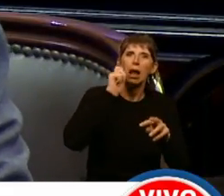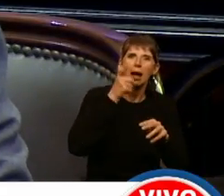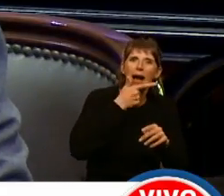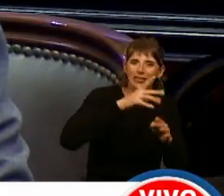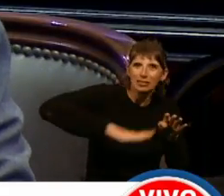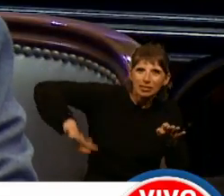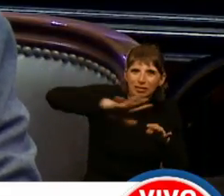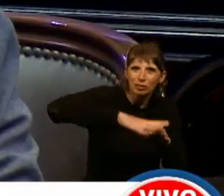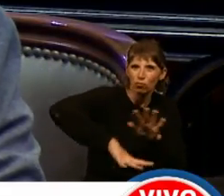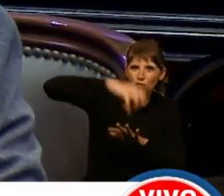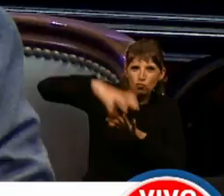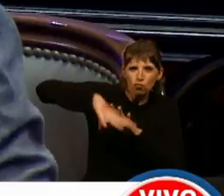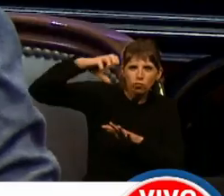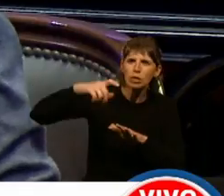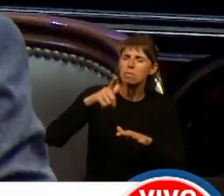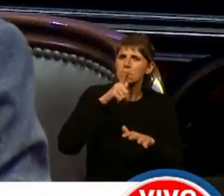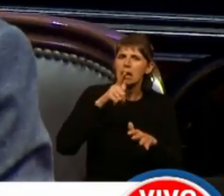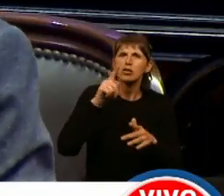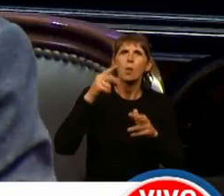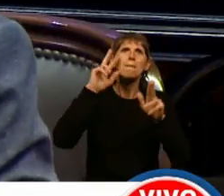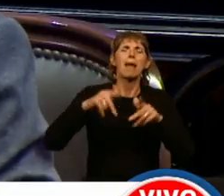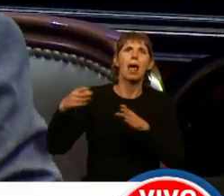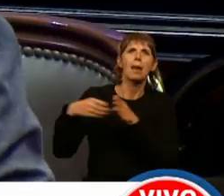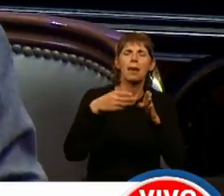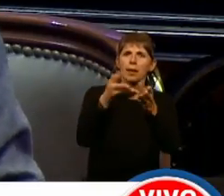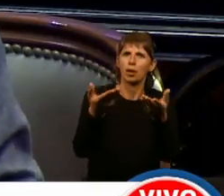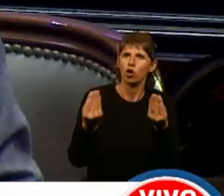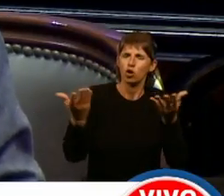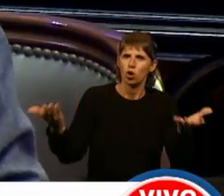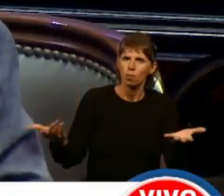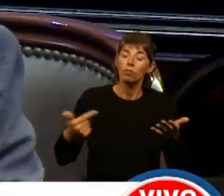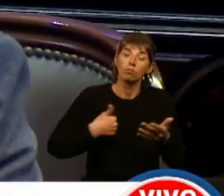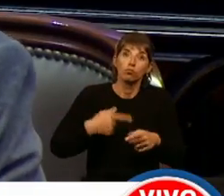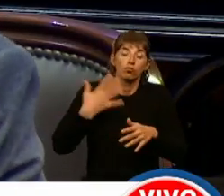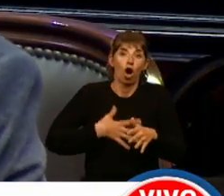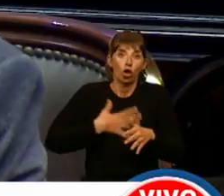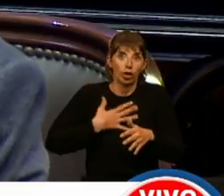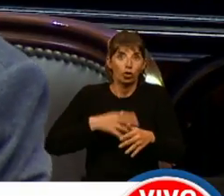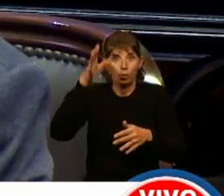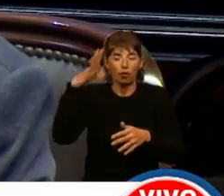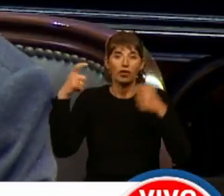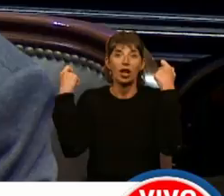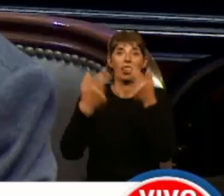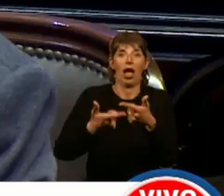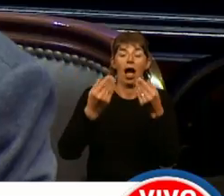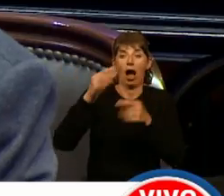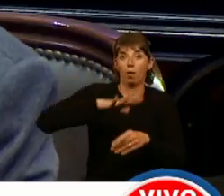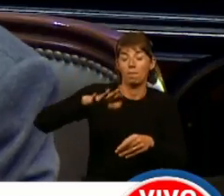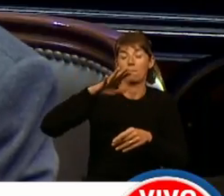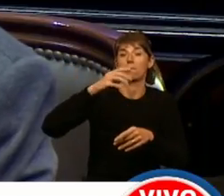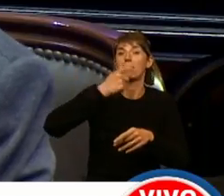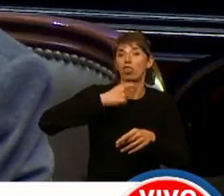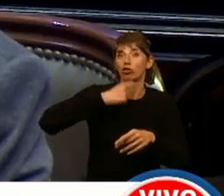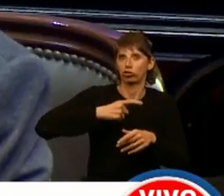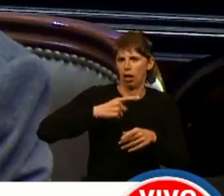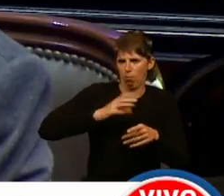rumbo celebro que avancemos y en un reclamo histórico de los mendocinos y espero que se pueda solucionar presidente a